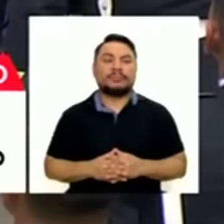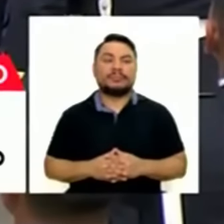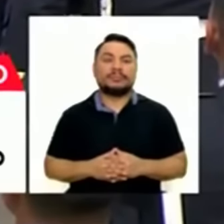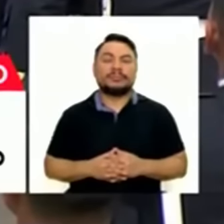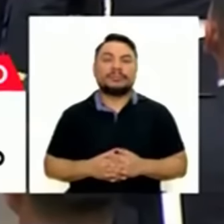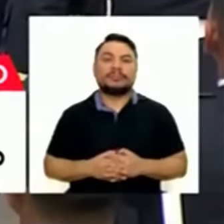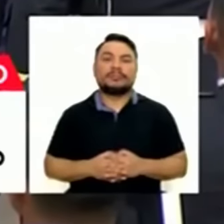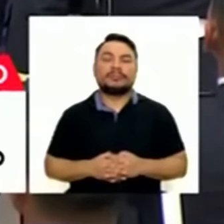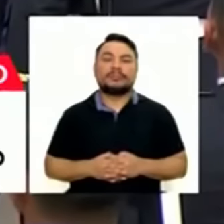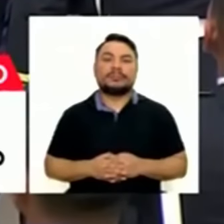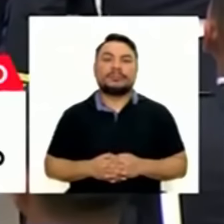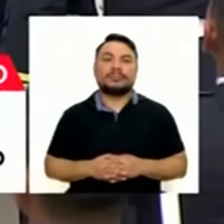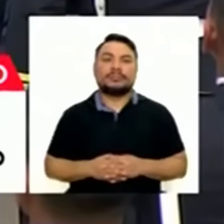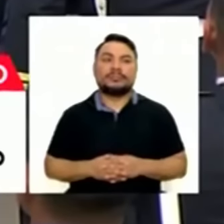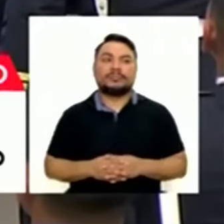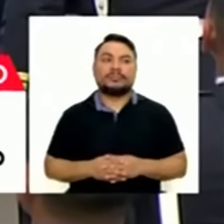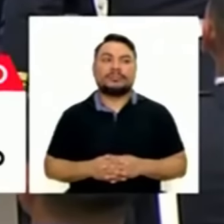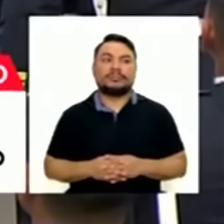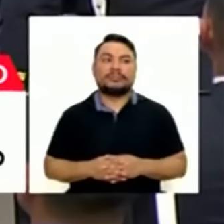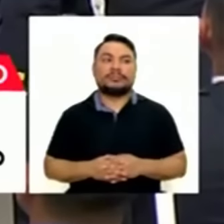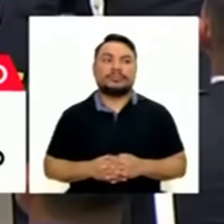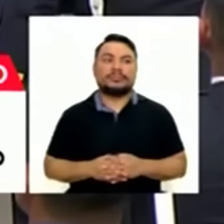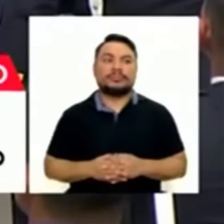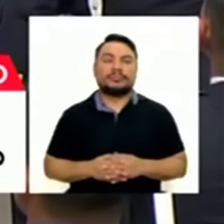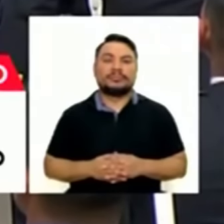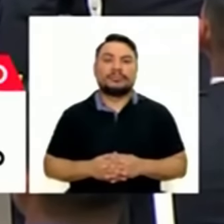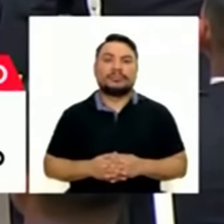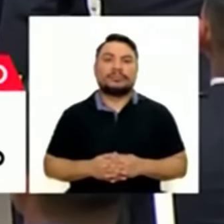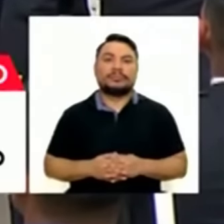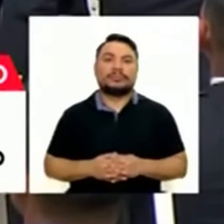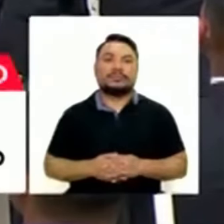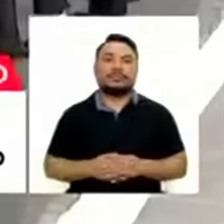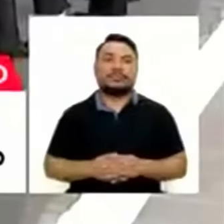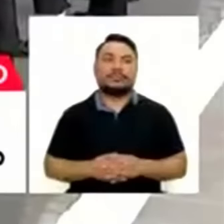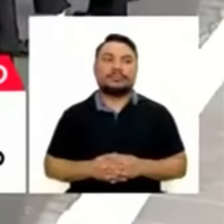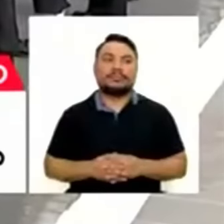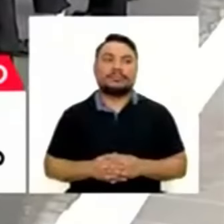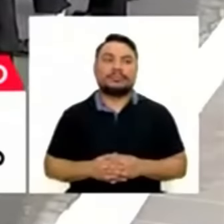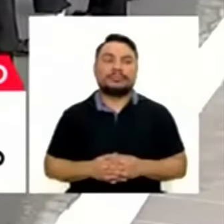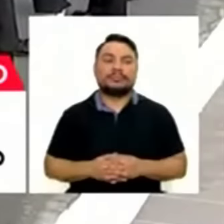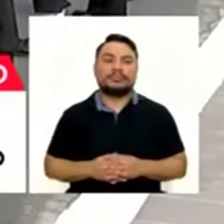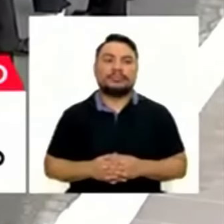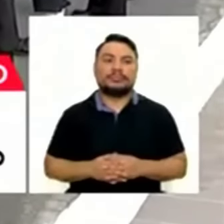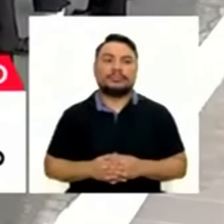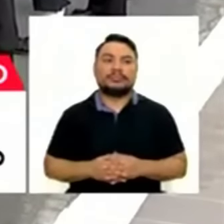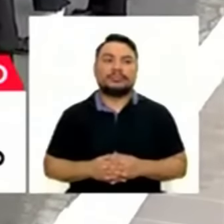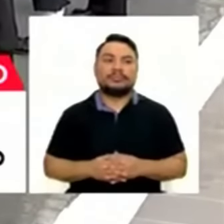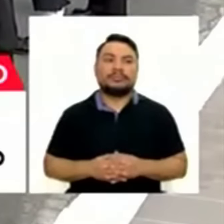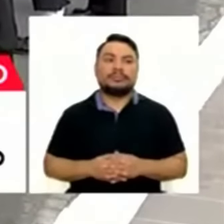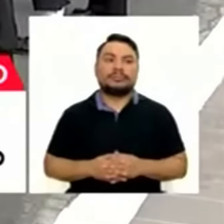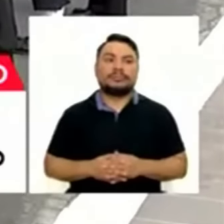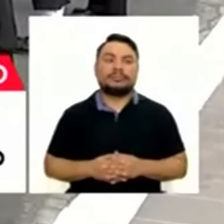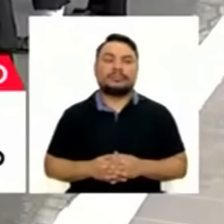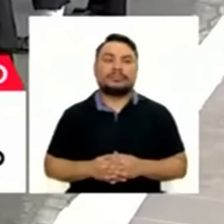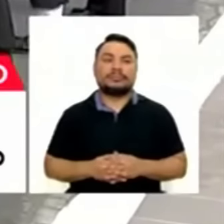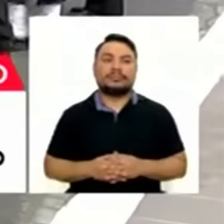permiso para descansar las armas. Permiso concedido. Gracias, señora Presidenta.